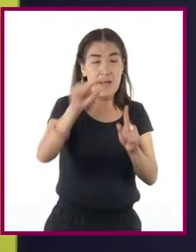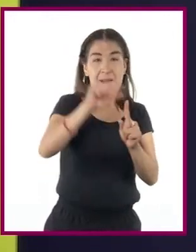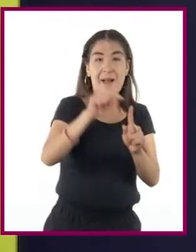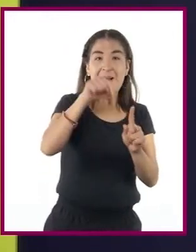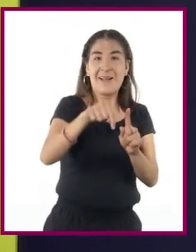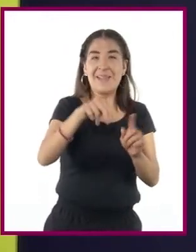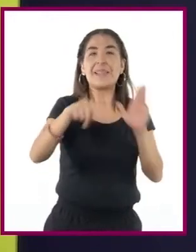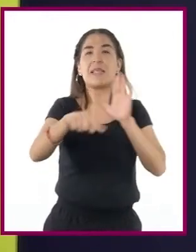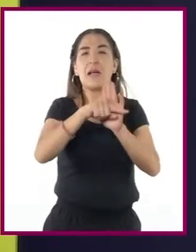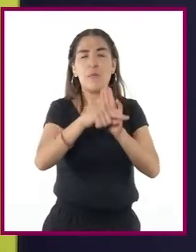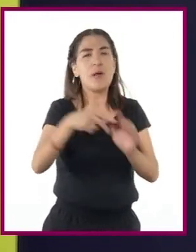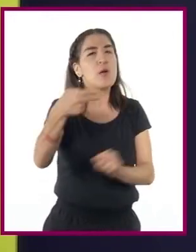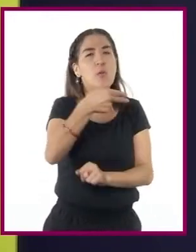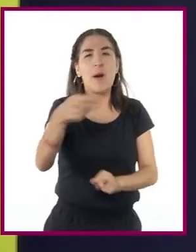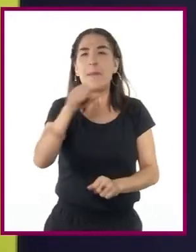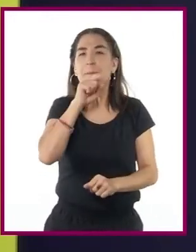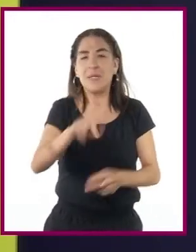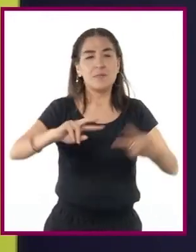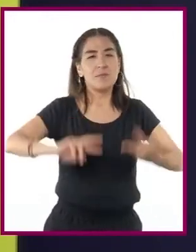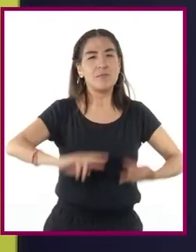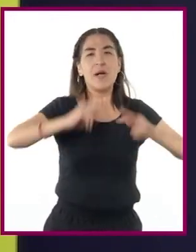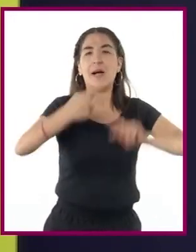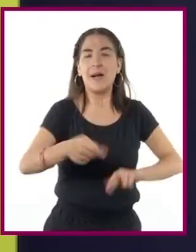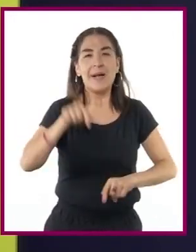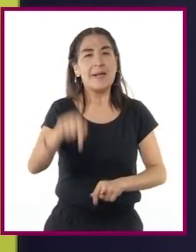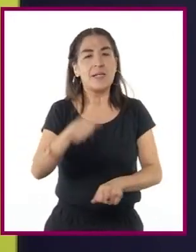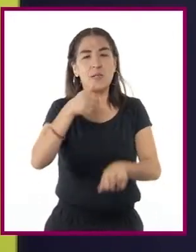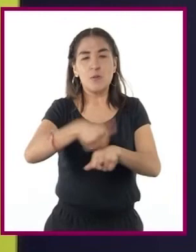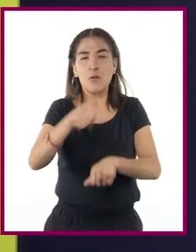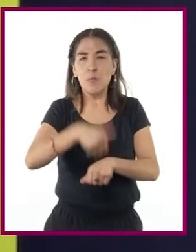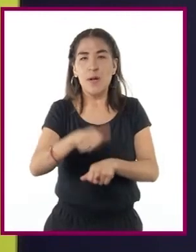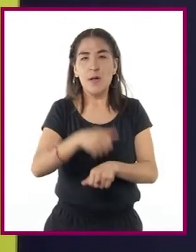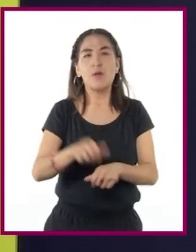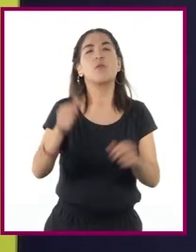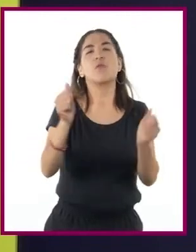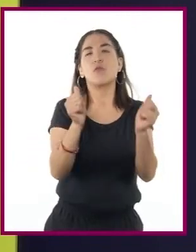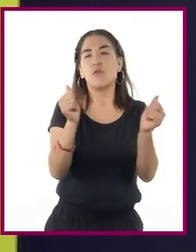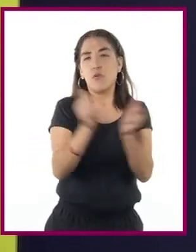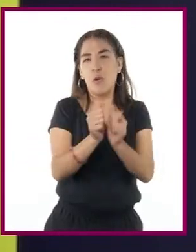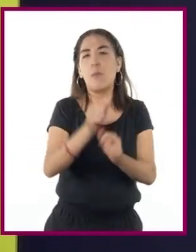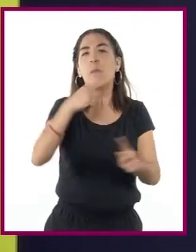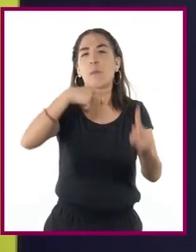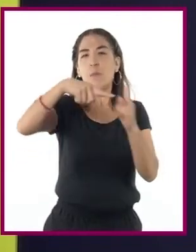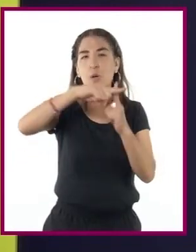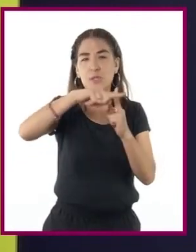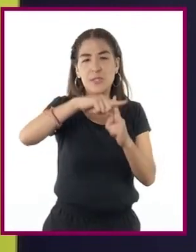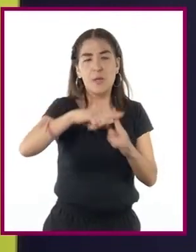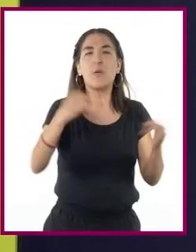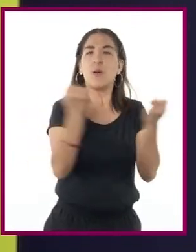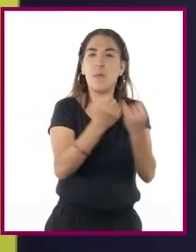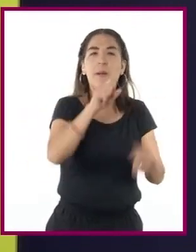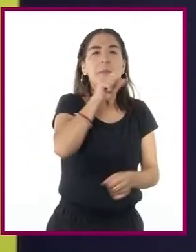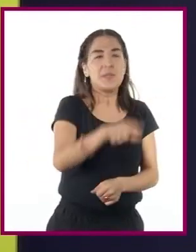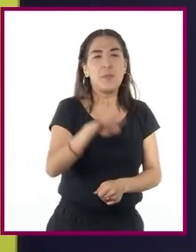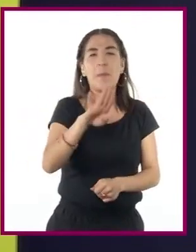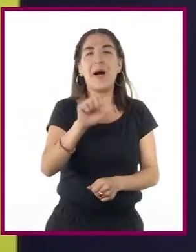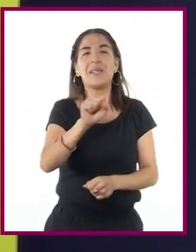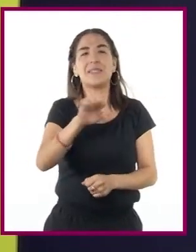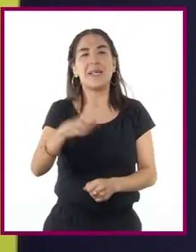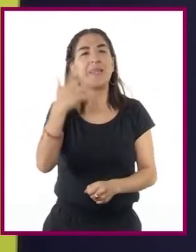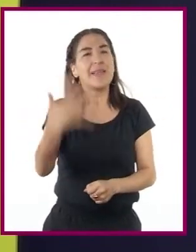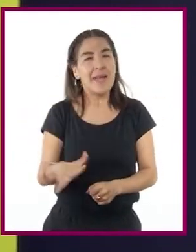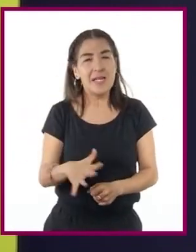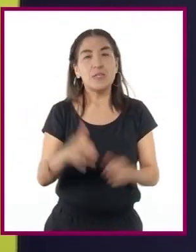negativo es igual al recíproco de la potencia con exponente positivo, y también usamos potencias de base 10